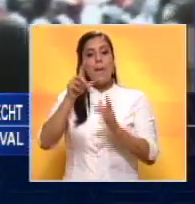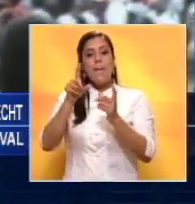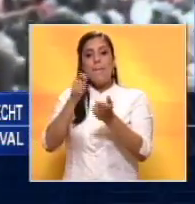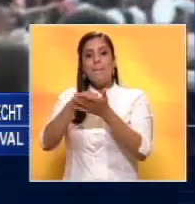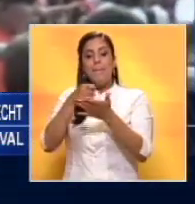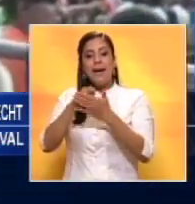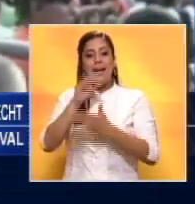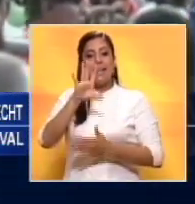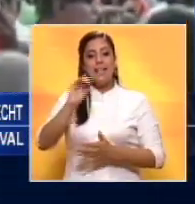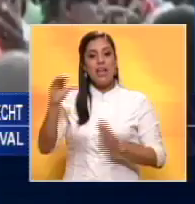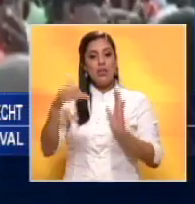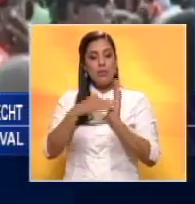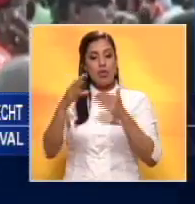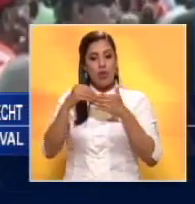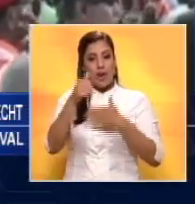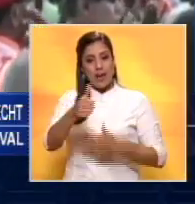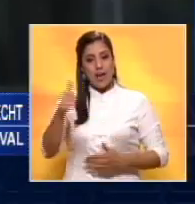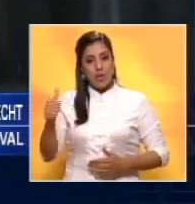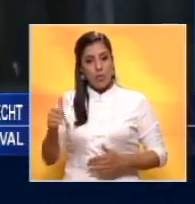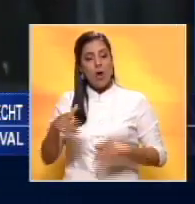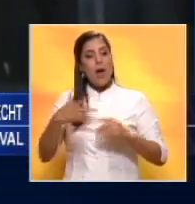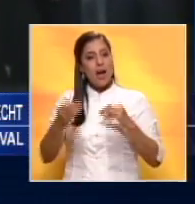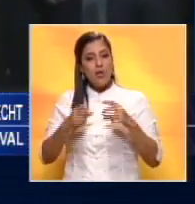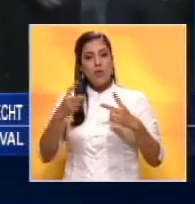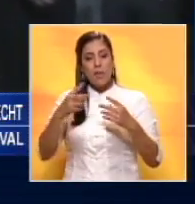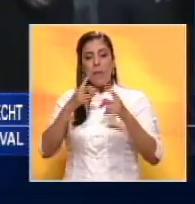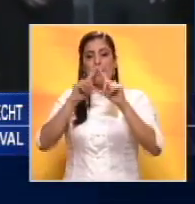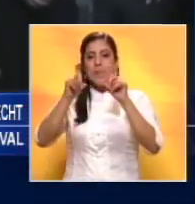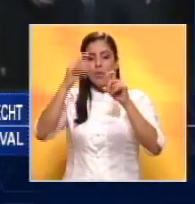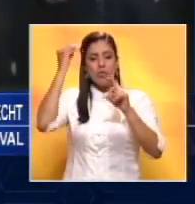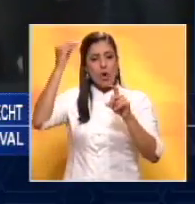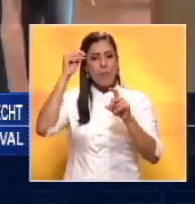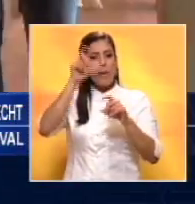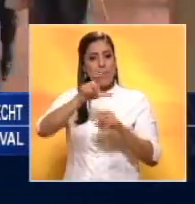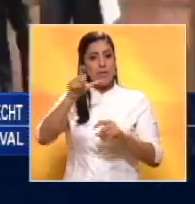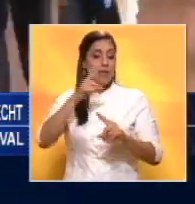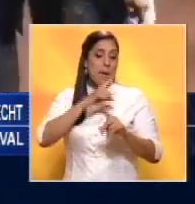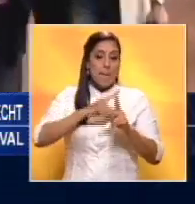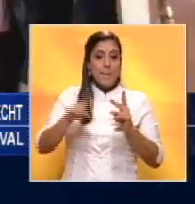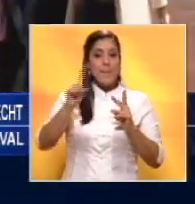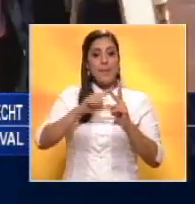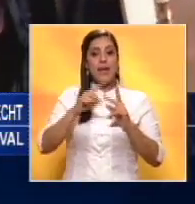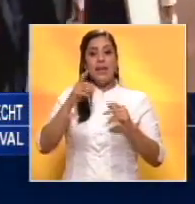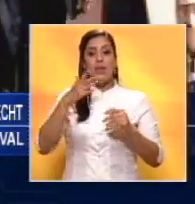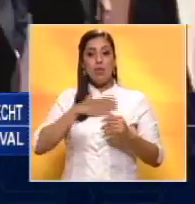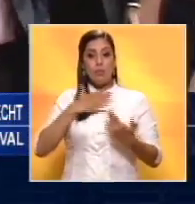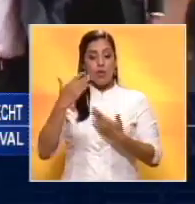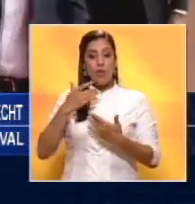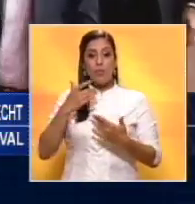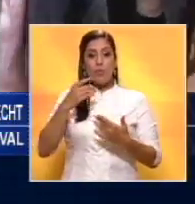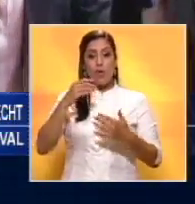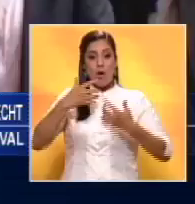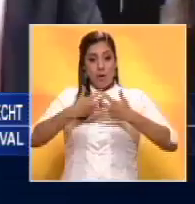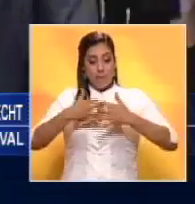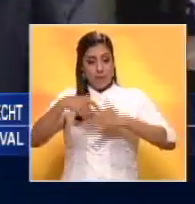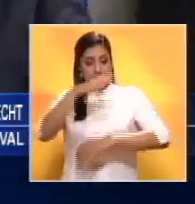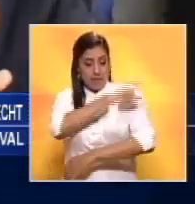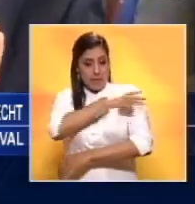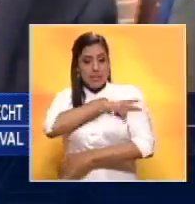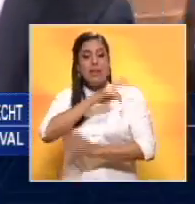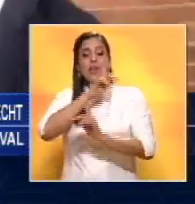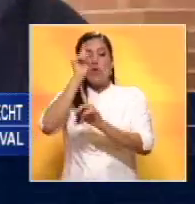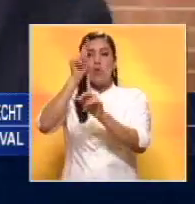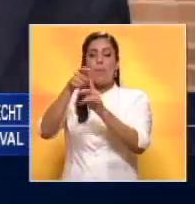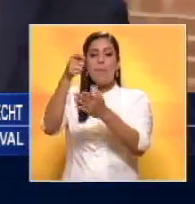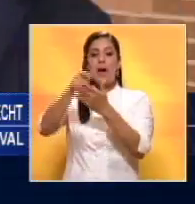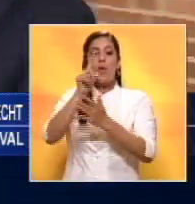transferencias de $500.000 cada uno para la elaboración de una encuesta de opinión, mientras que a la contienda de Zuluaga, Odebrecht habría